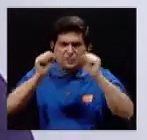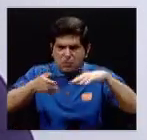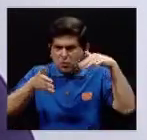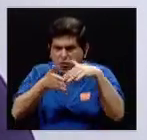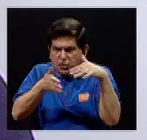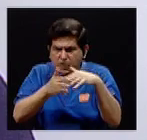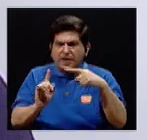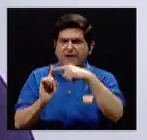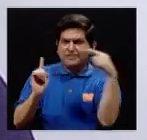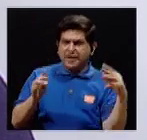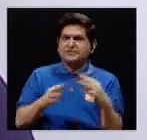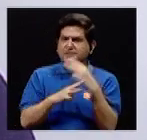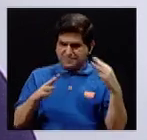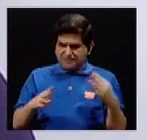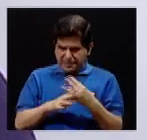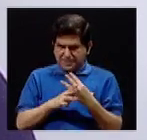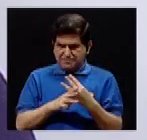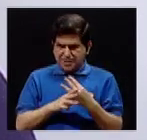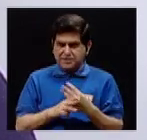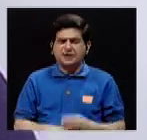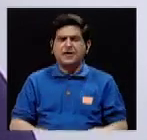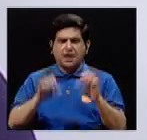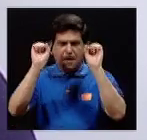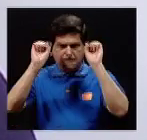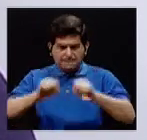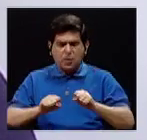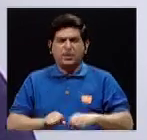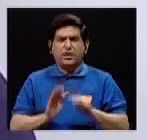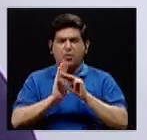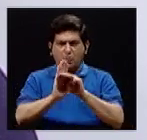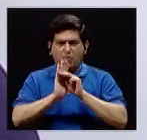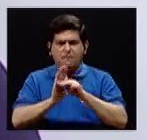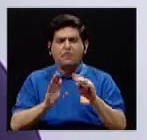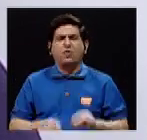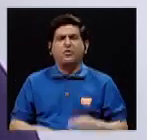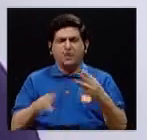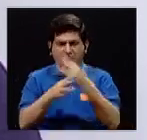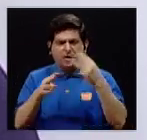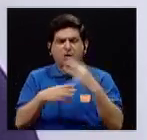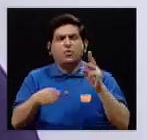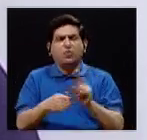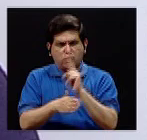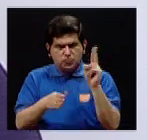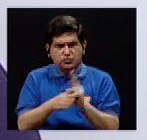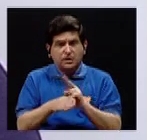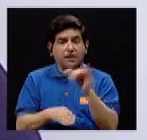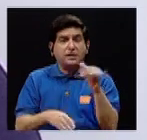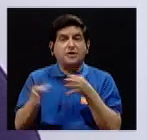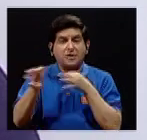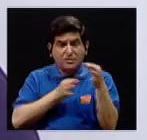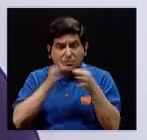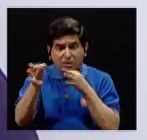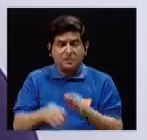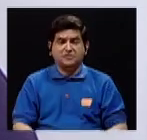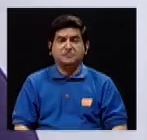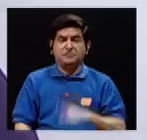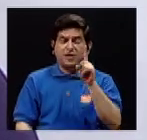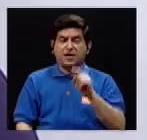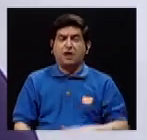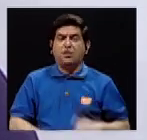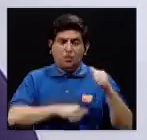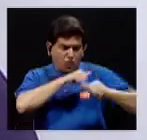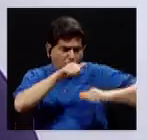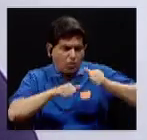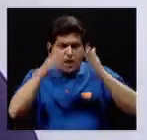estudio desde las matemáticas que se podían modelizar matemáticamente eh también nos cuenta una una una